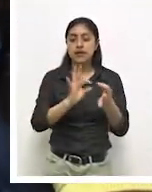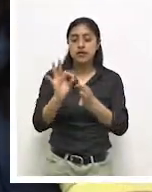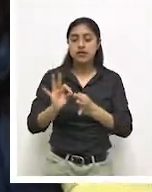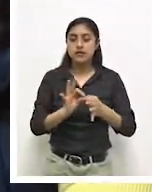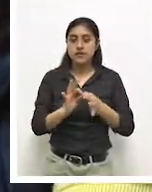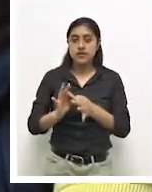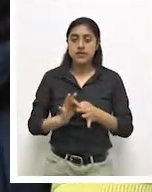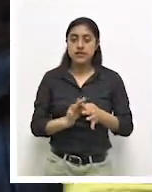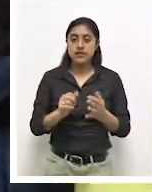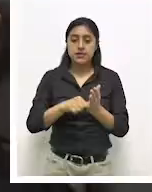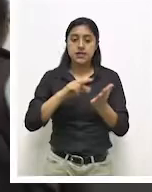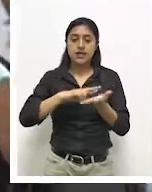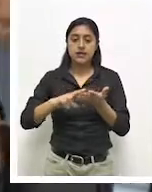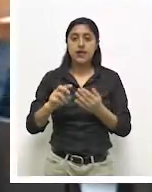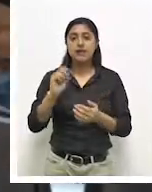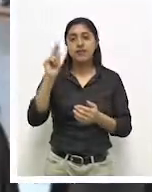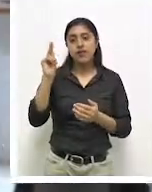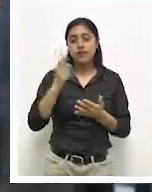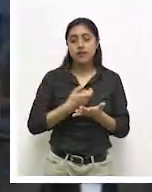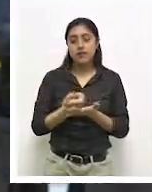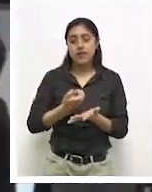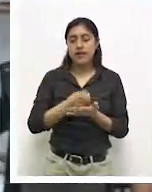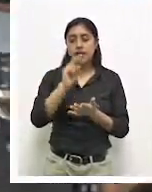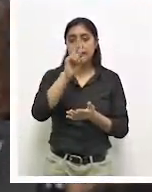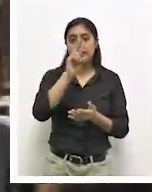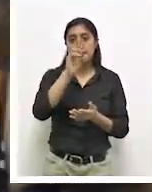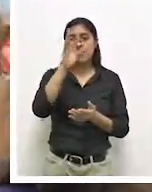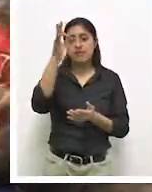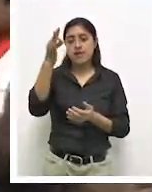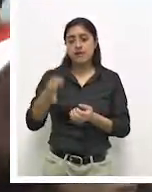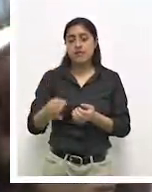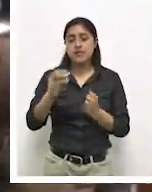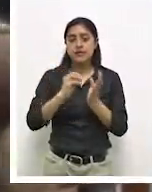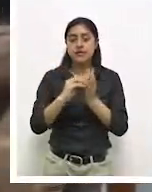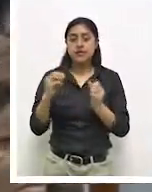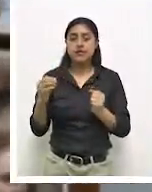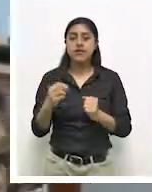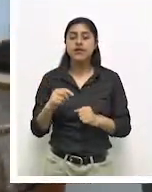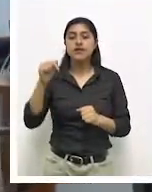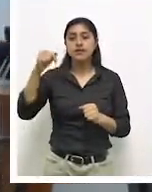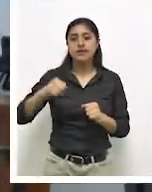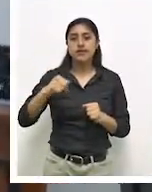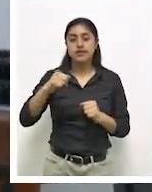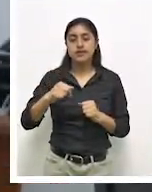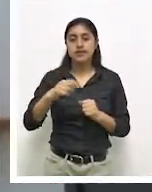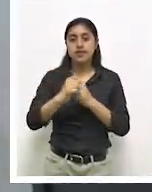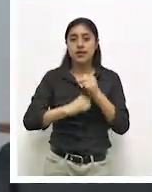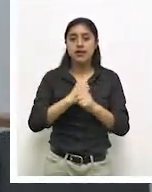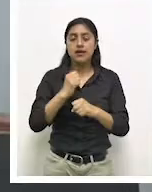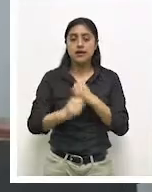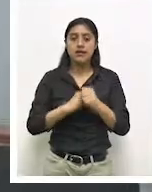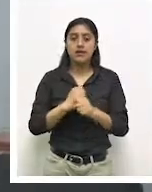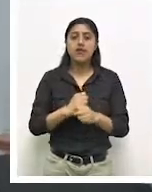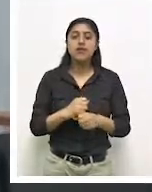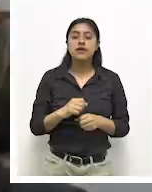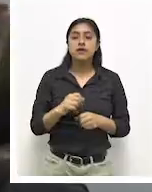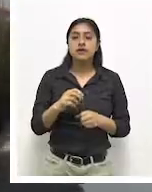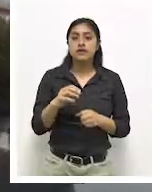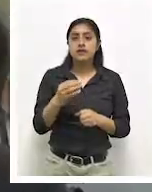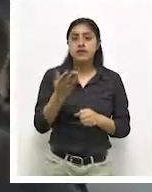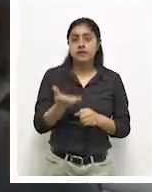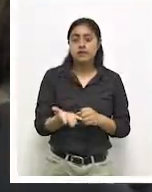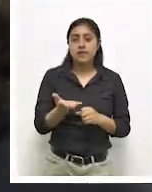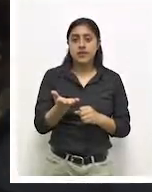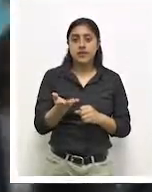y pagar 25 quetzales en el banco. En el año 2018 se pidieron 87,000 certificados de